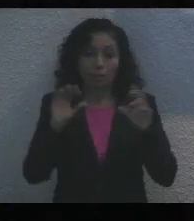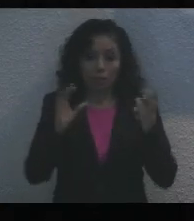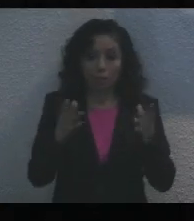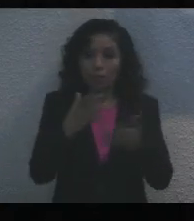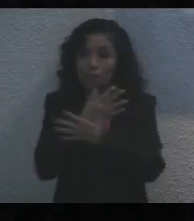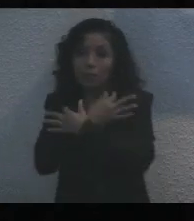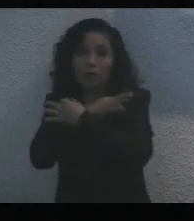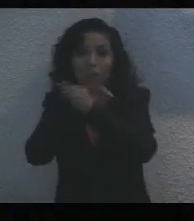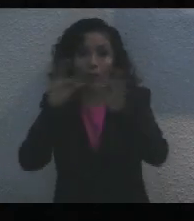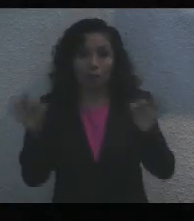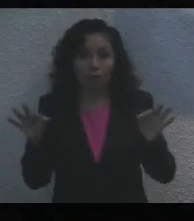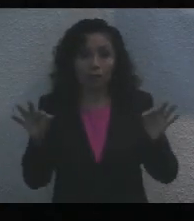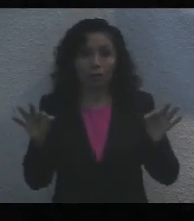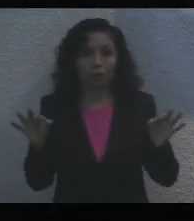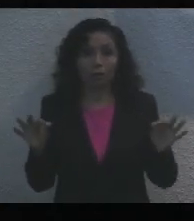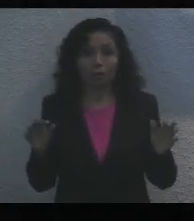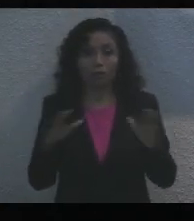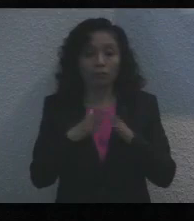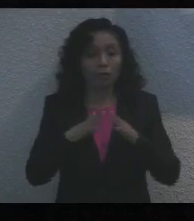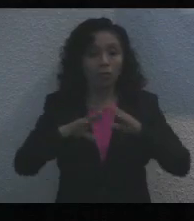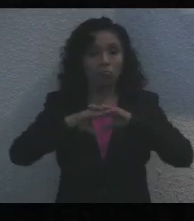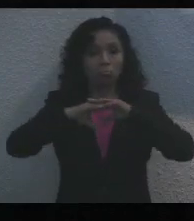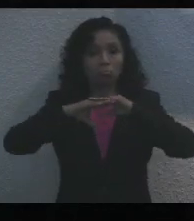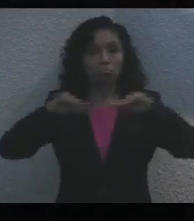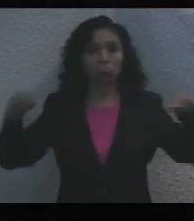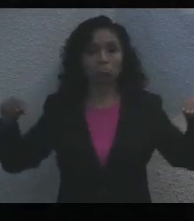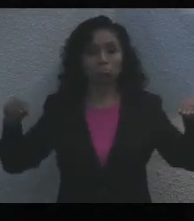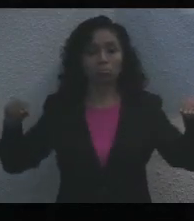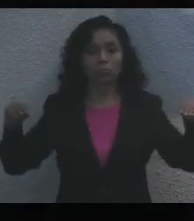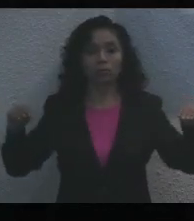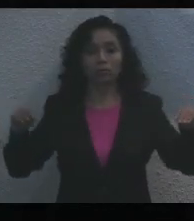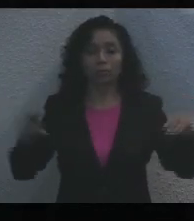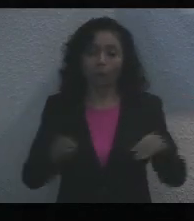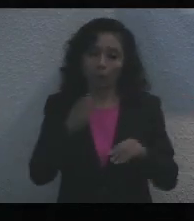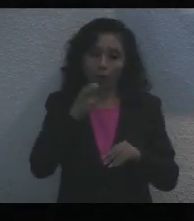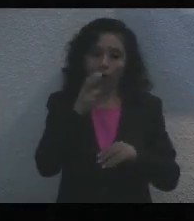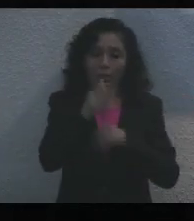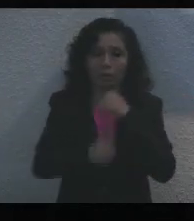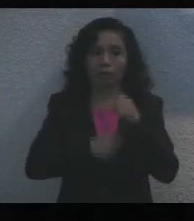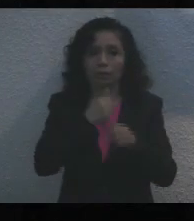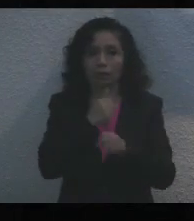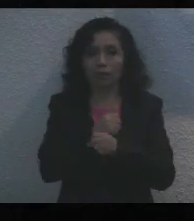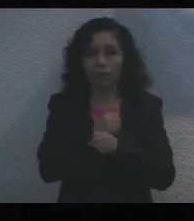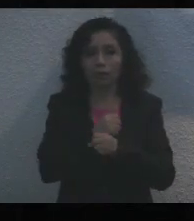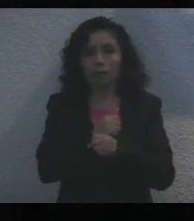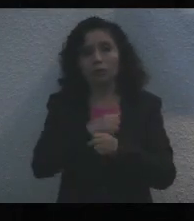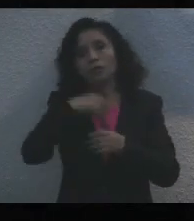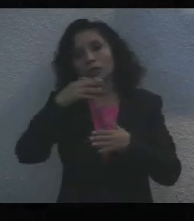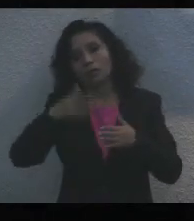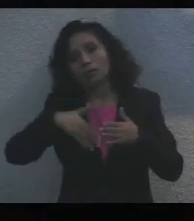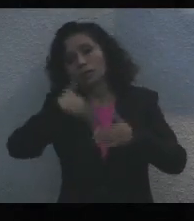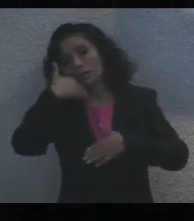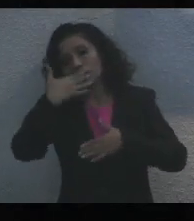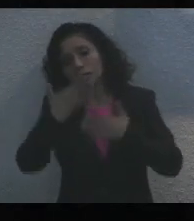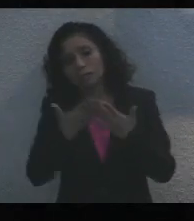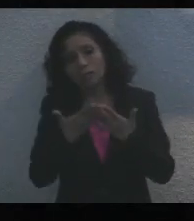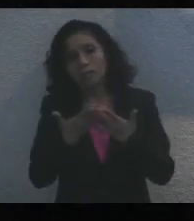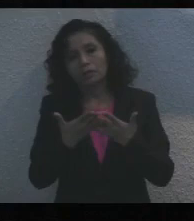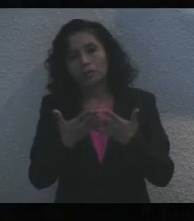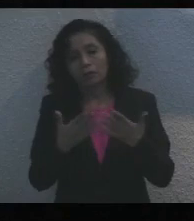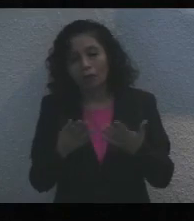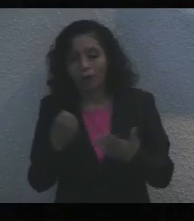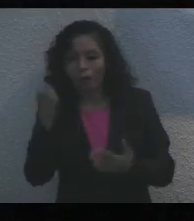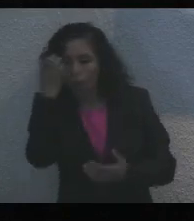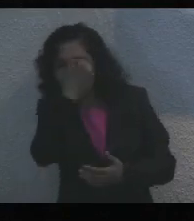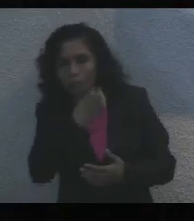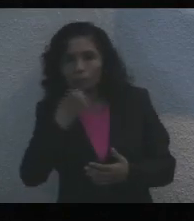convocatoria, declarará desierto el proceso para ese año y se iniciará el procedimiento de